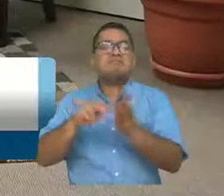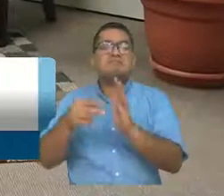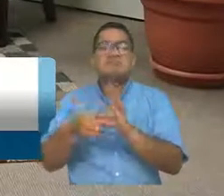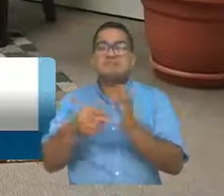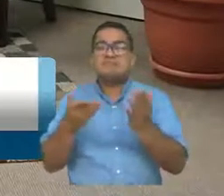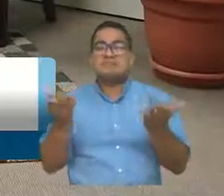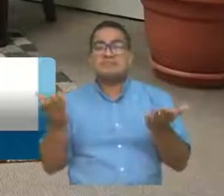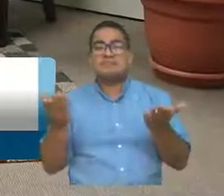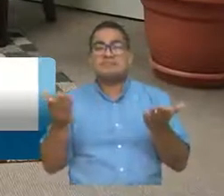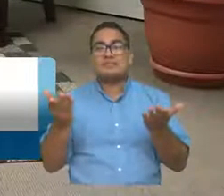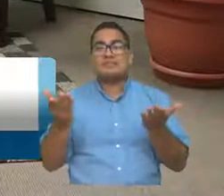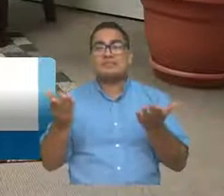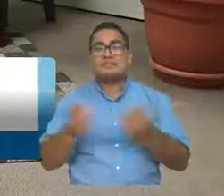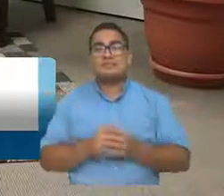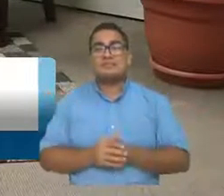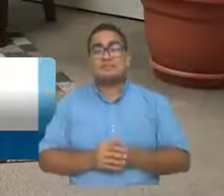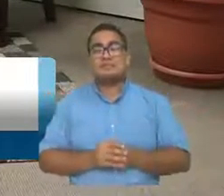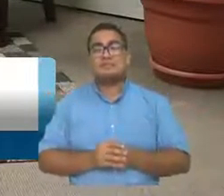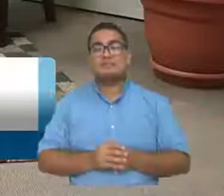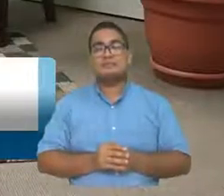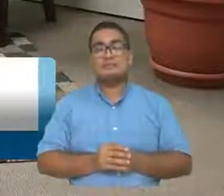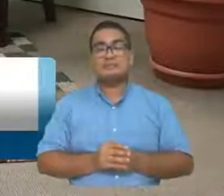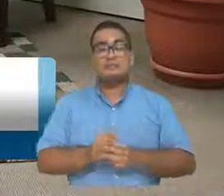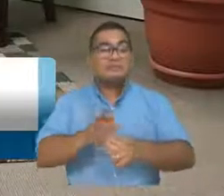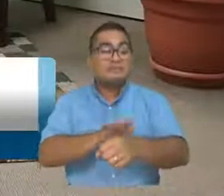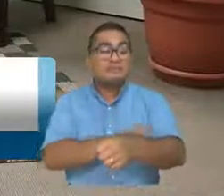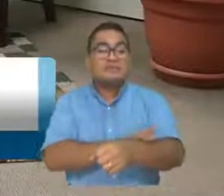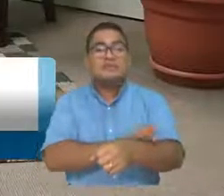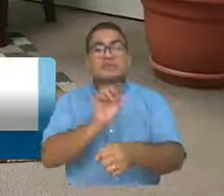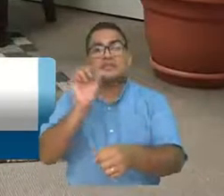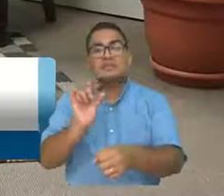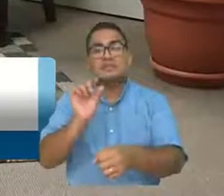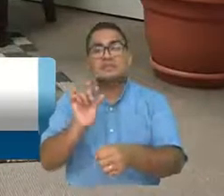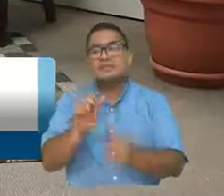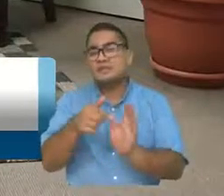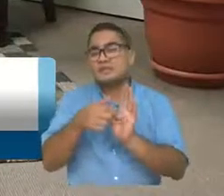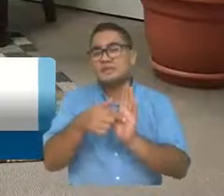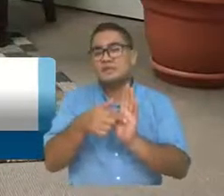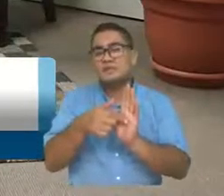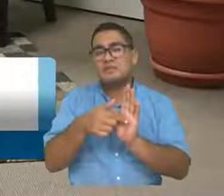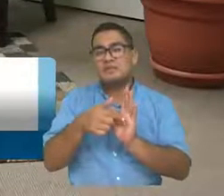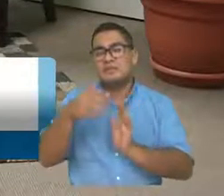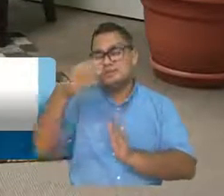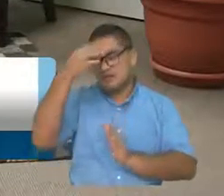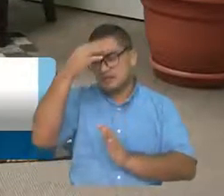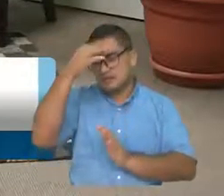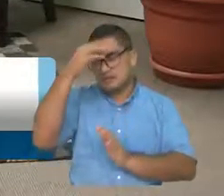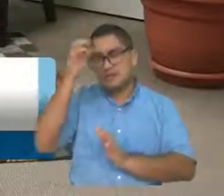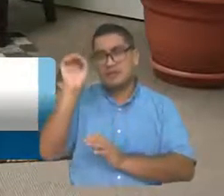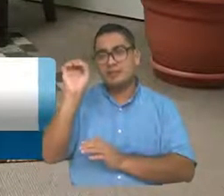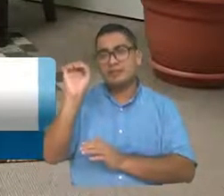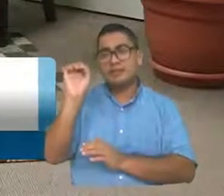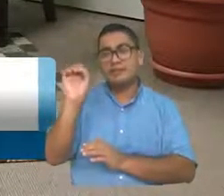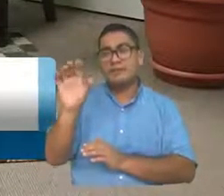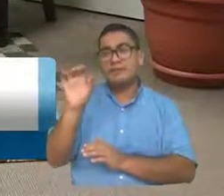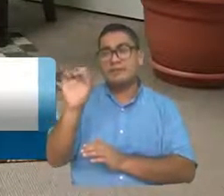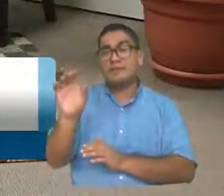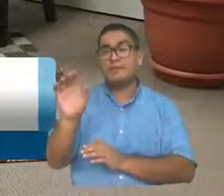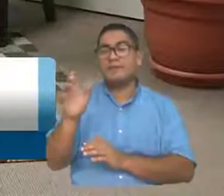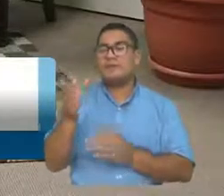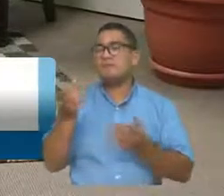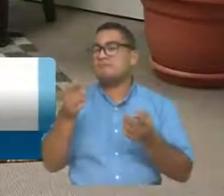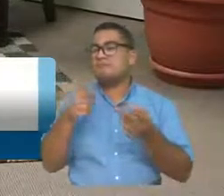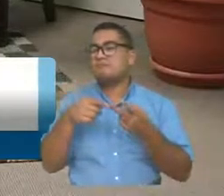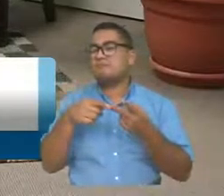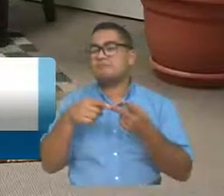que puede recibir el coronavirus, pero y con los síntomas leves. O sea, cuando hablamos de síntomas